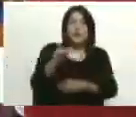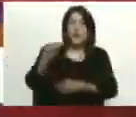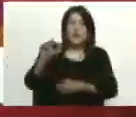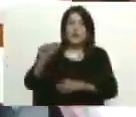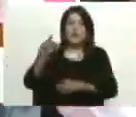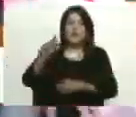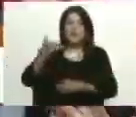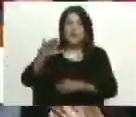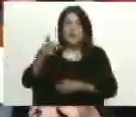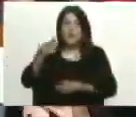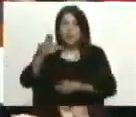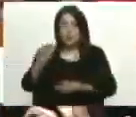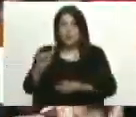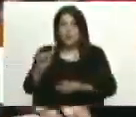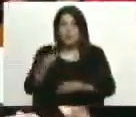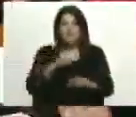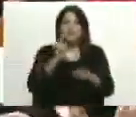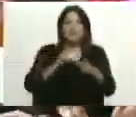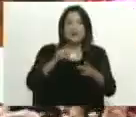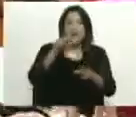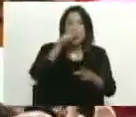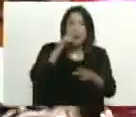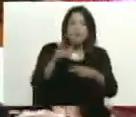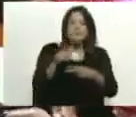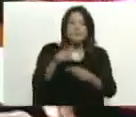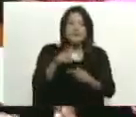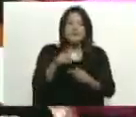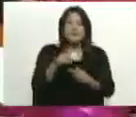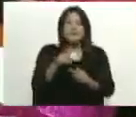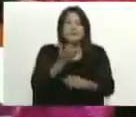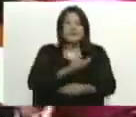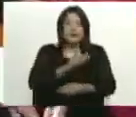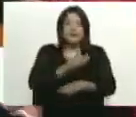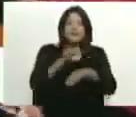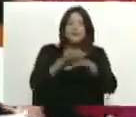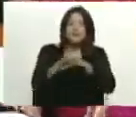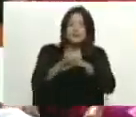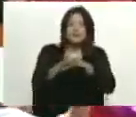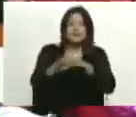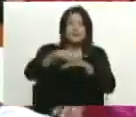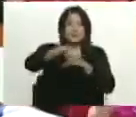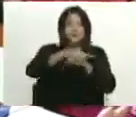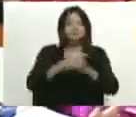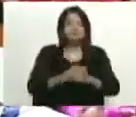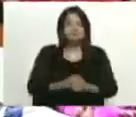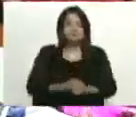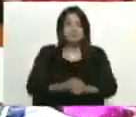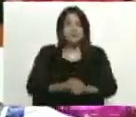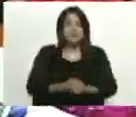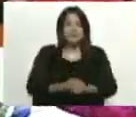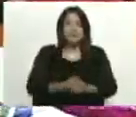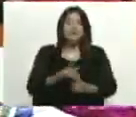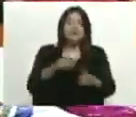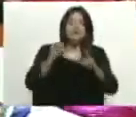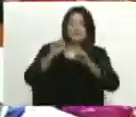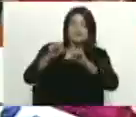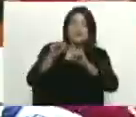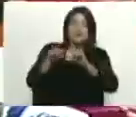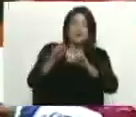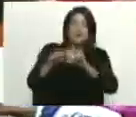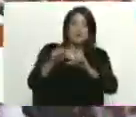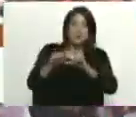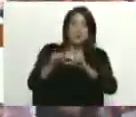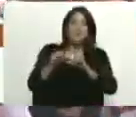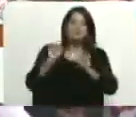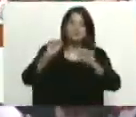Primitivo Cedeño y del alcalde del municipio Padre Rafael Torrealba. Dijo que en materia de organización el Partido Político de la Revolución